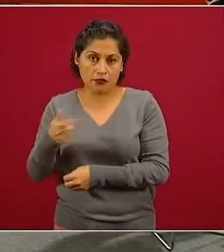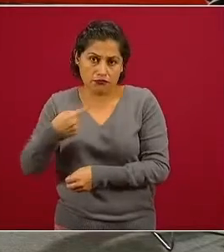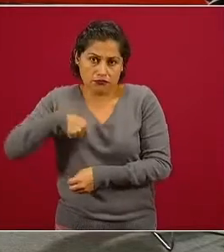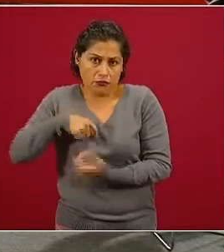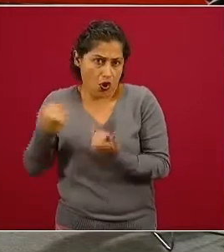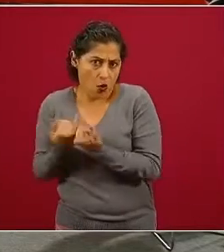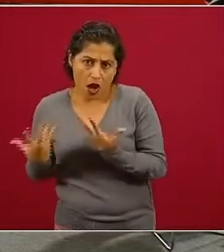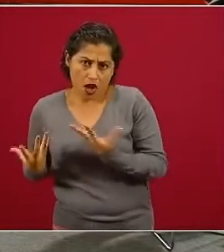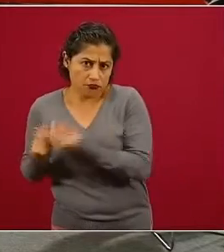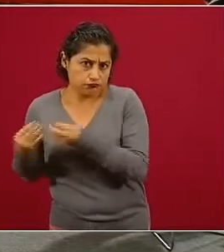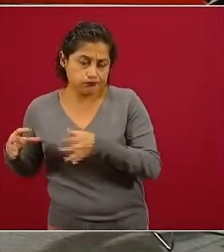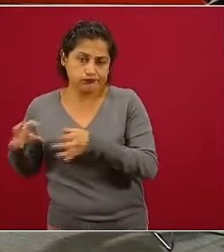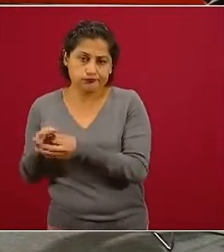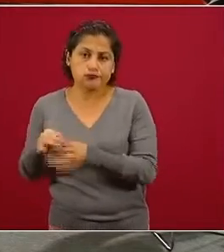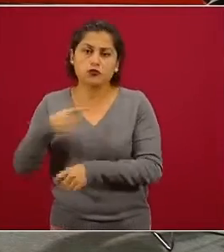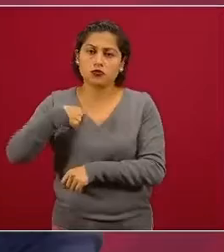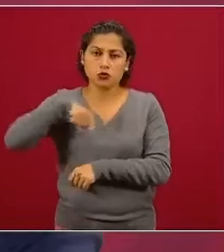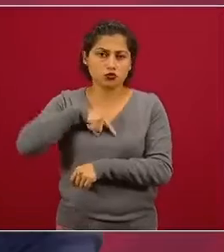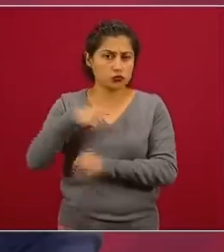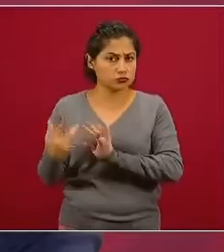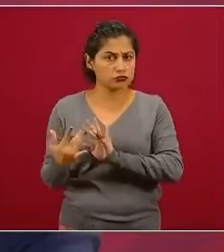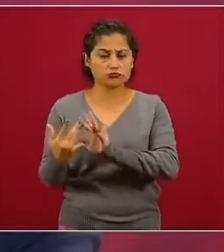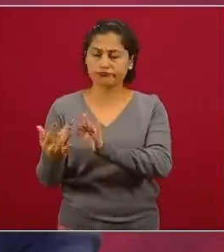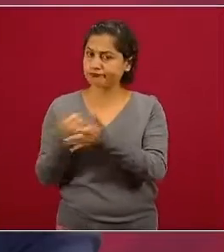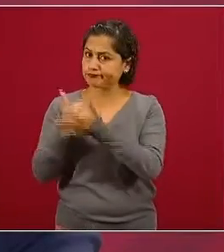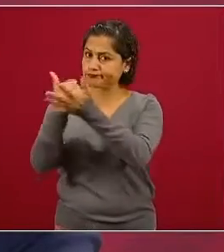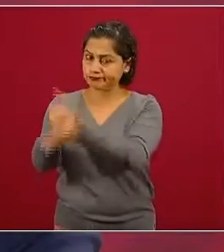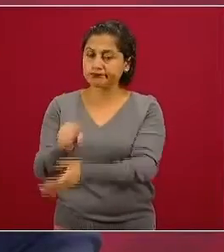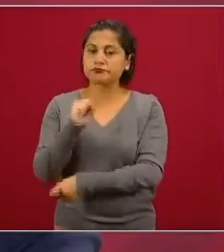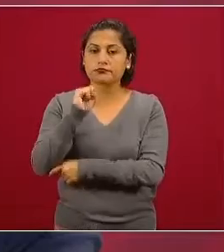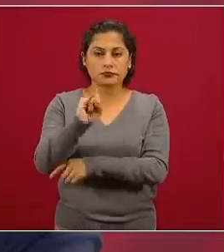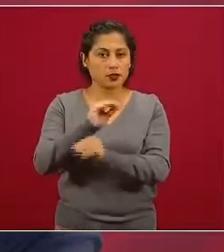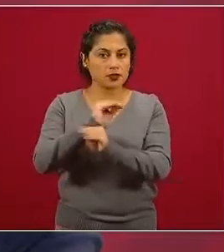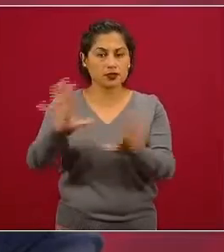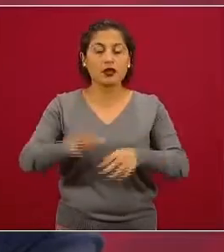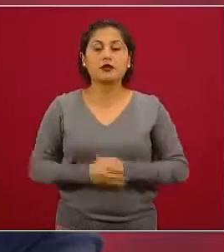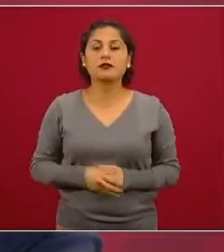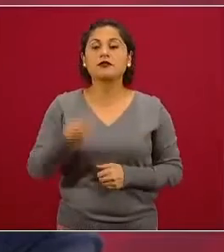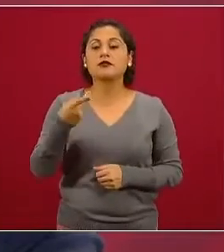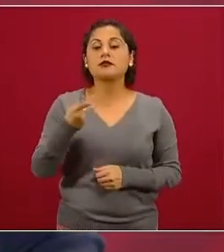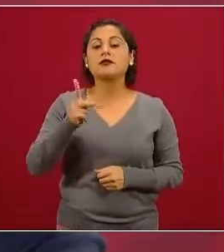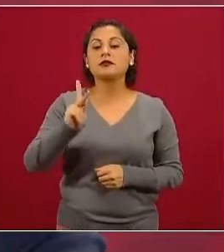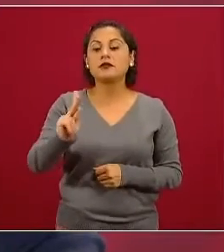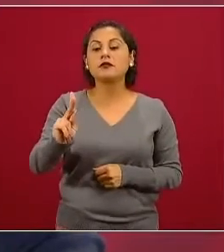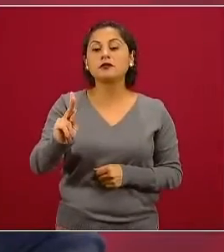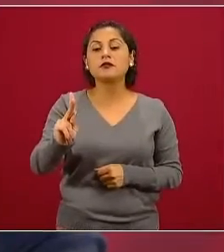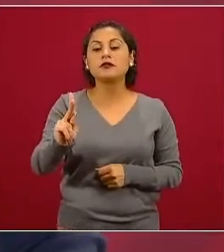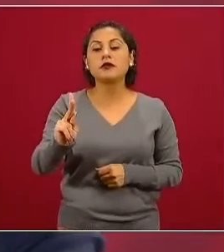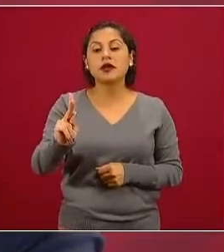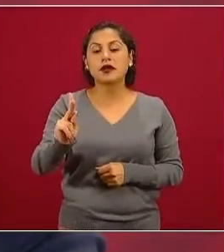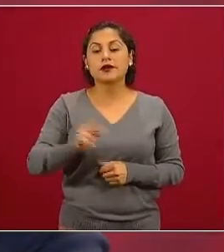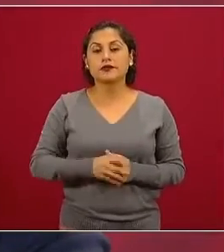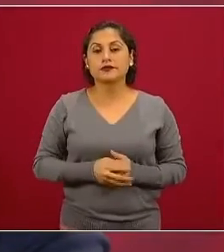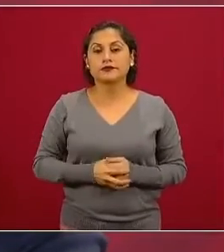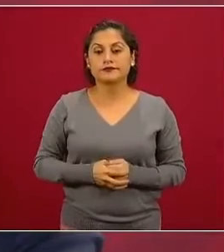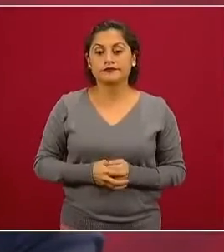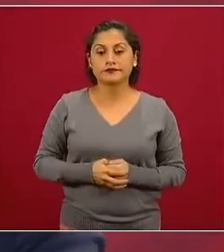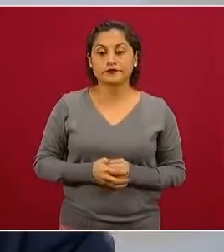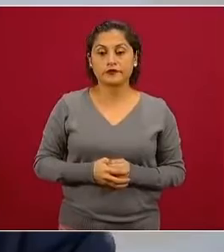los comunicadores, los profesionales de información pueden evidentemente también entrar en contacto con nosotros para